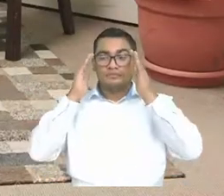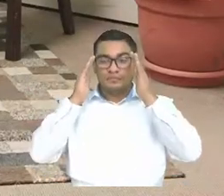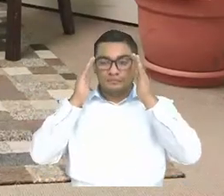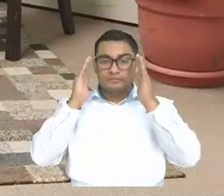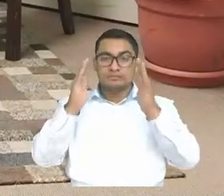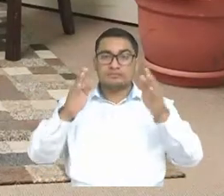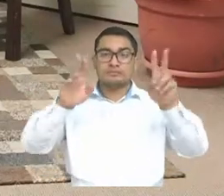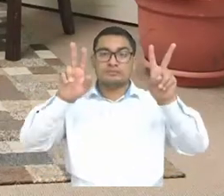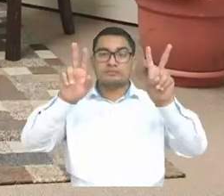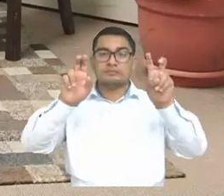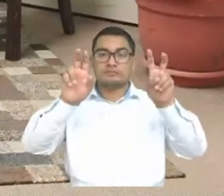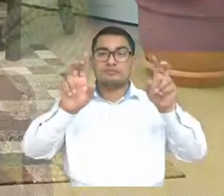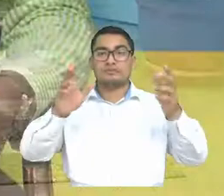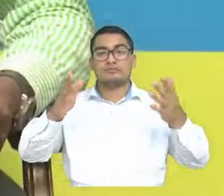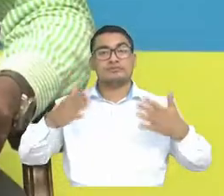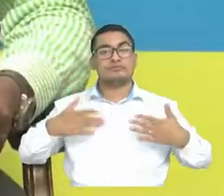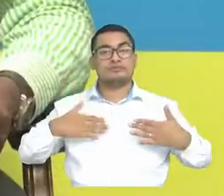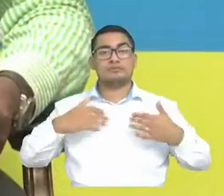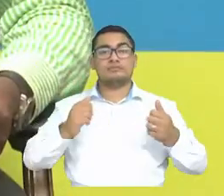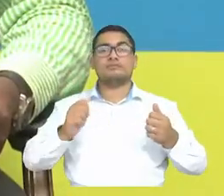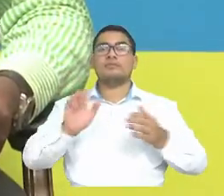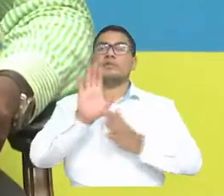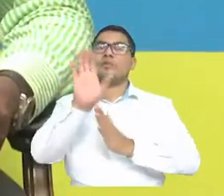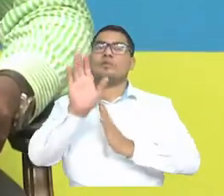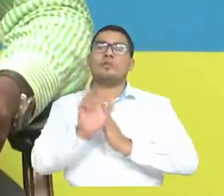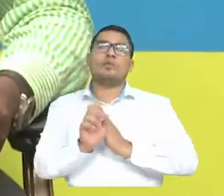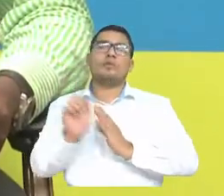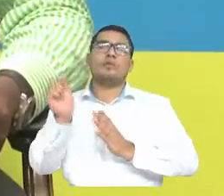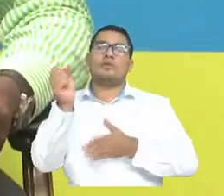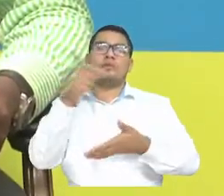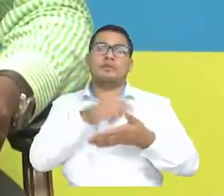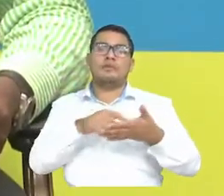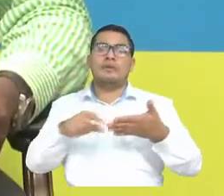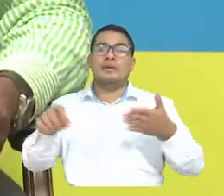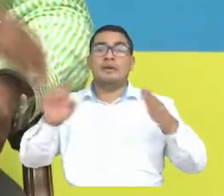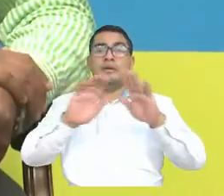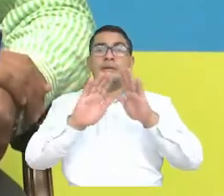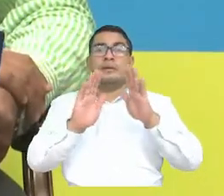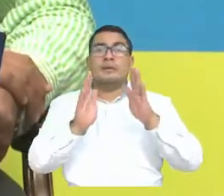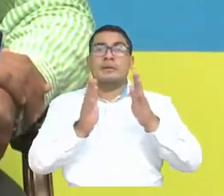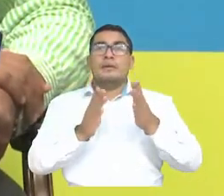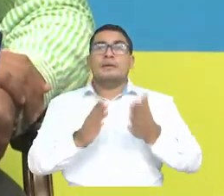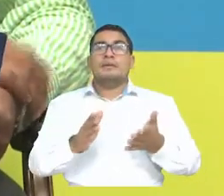este tema de salud, ¿a las cuántas semanas usted ha visto que una mujer